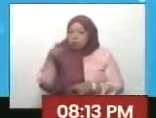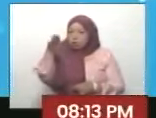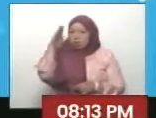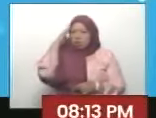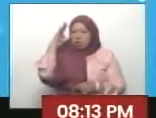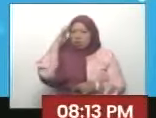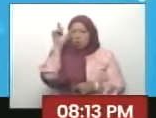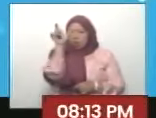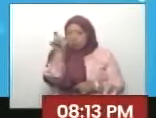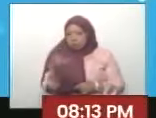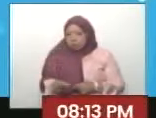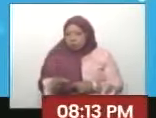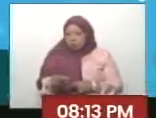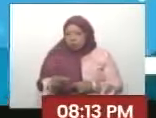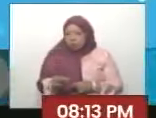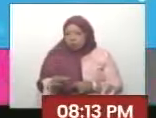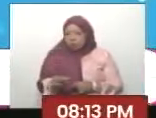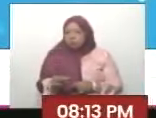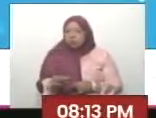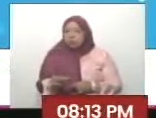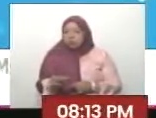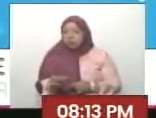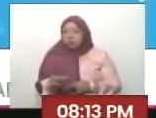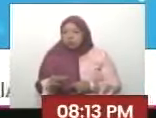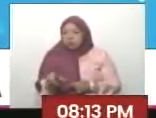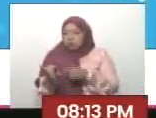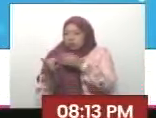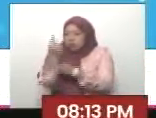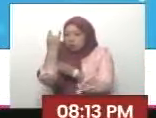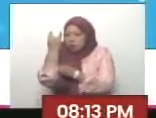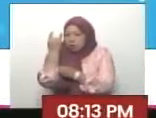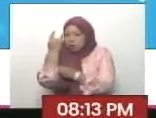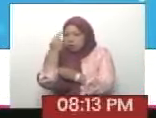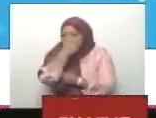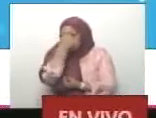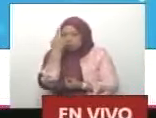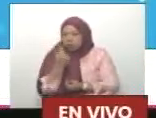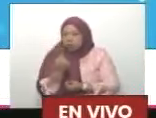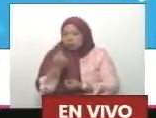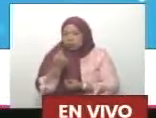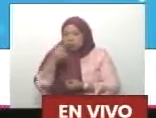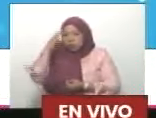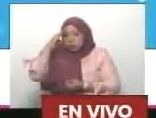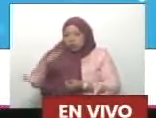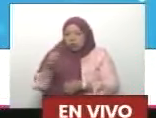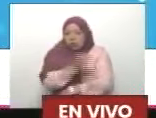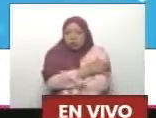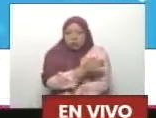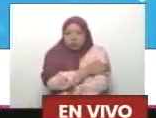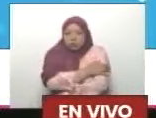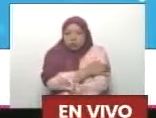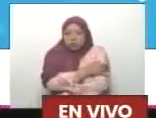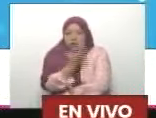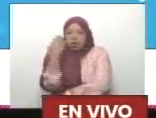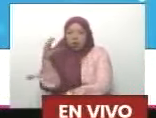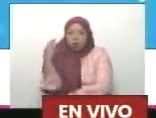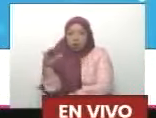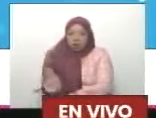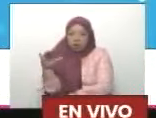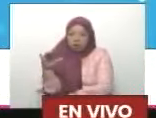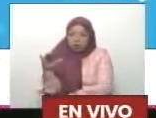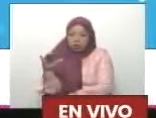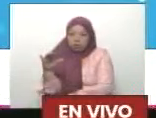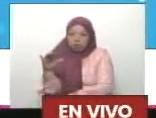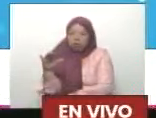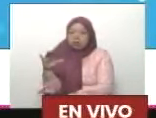Una persona con porte de ser gente de ultraderecha, una